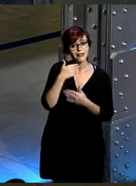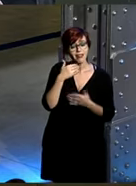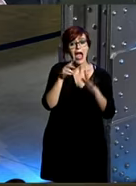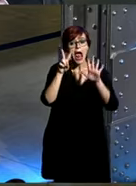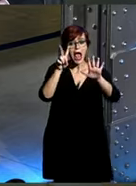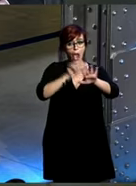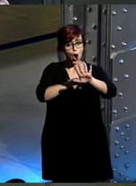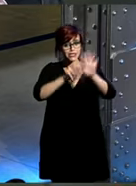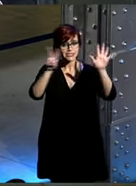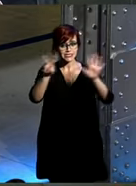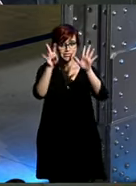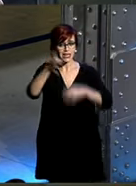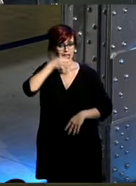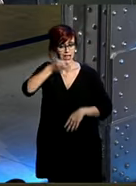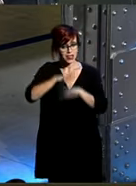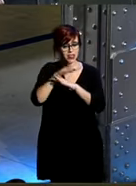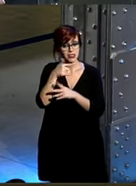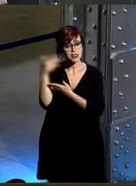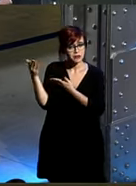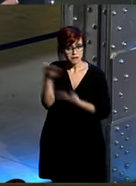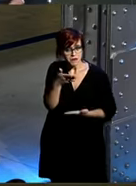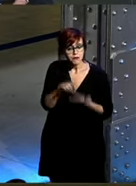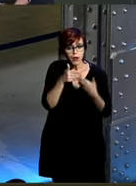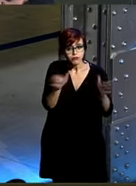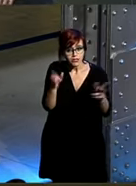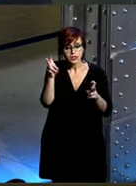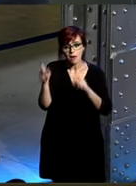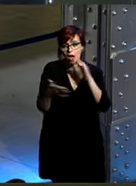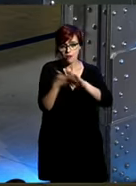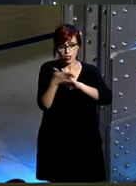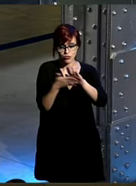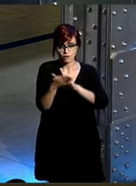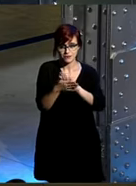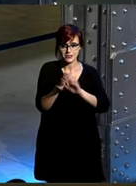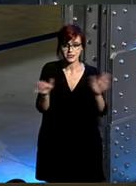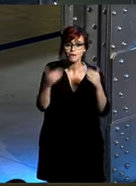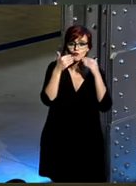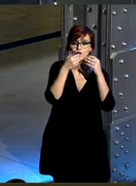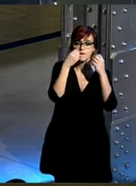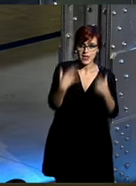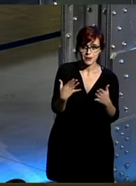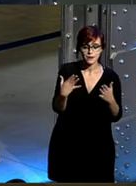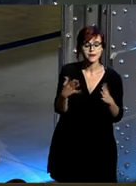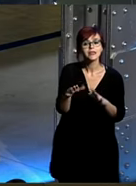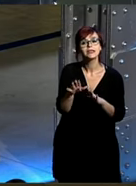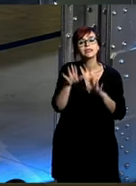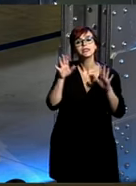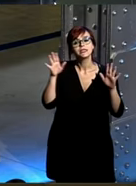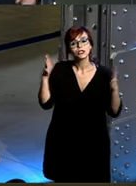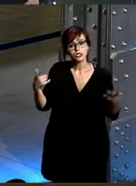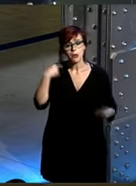tarde vamos a estar en el Media Lab Prado y vamos a trabajar más sobre estas cuestiones. Muy bien, pues yo creo